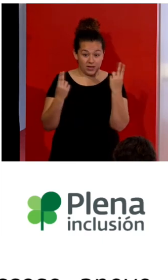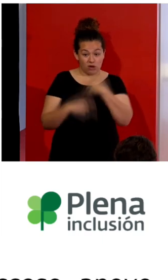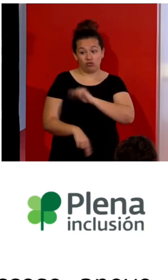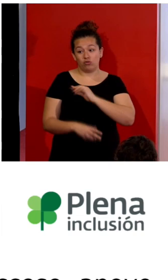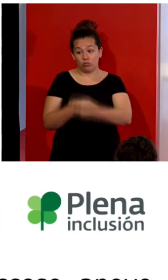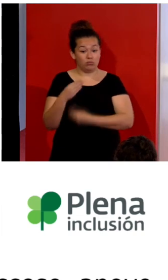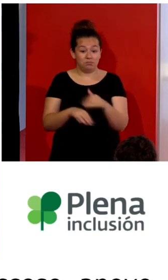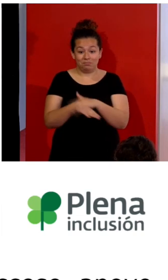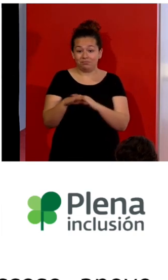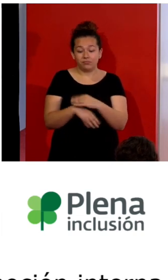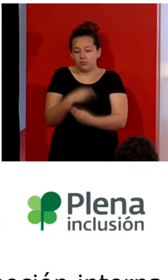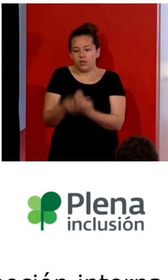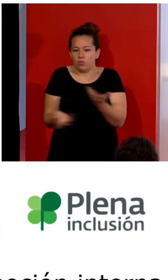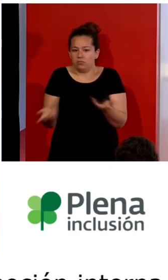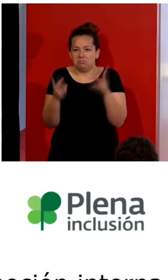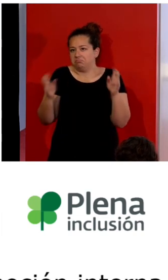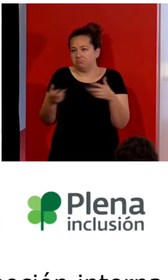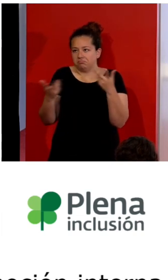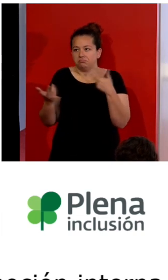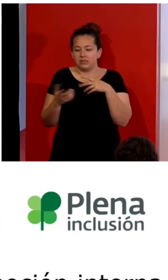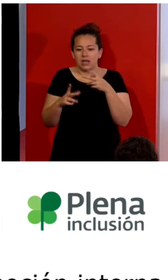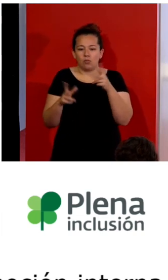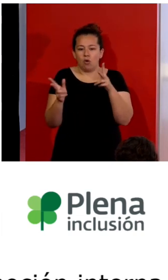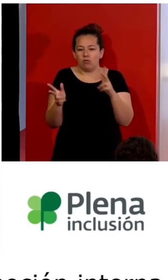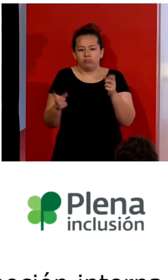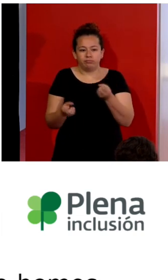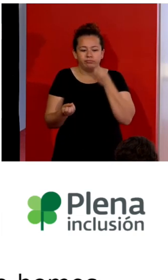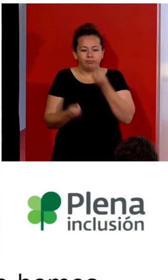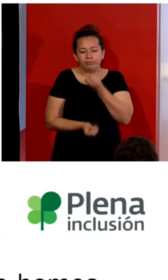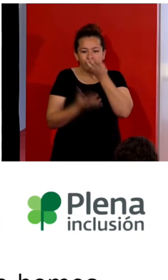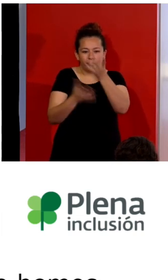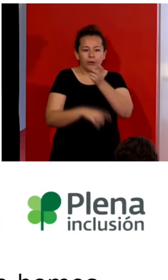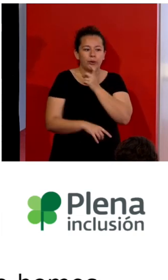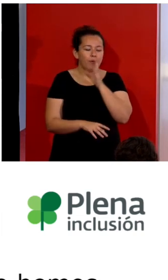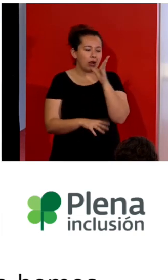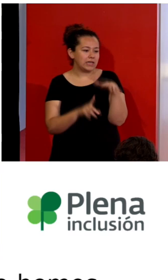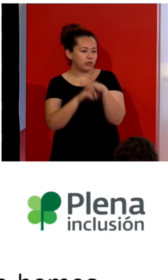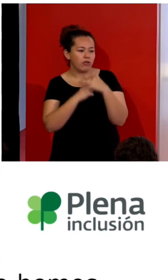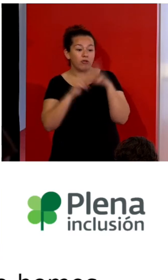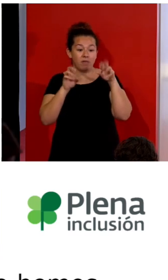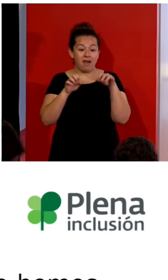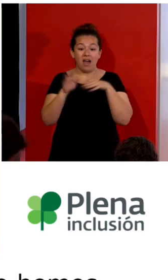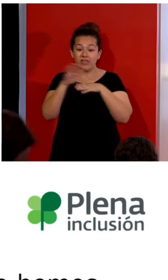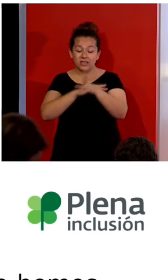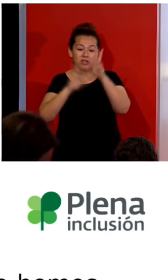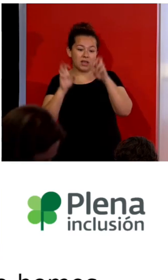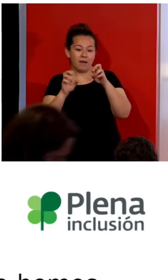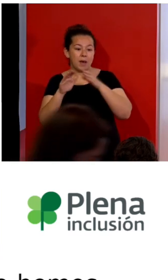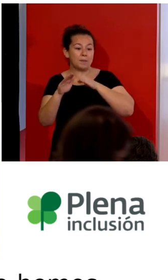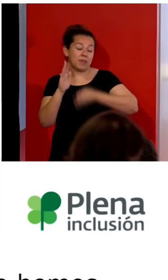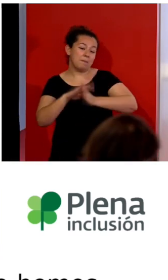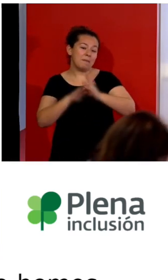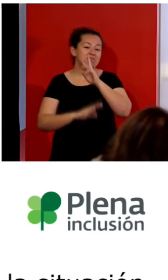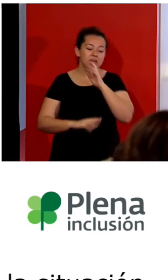hacer una especie de screening de cómo está la situación ahora, tanto sobre el acceso como sobre el mantenimiento, como sobre